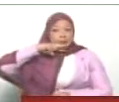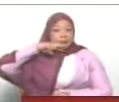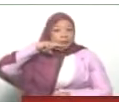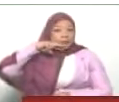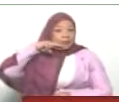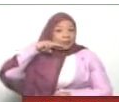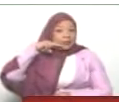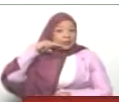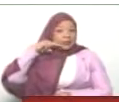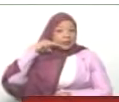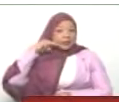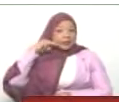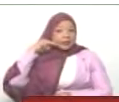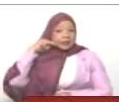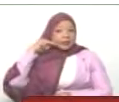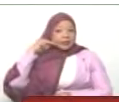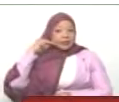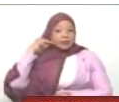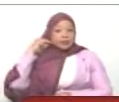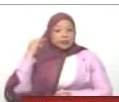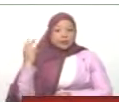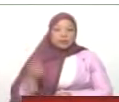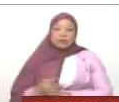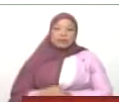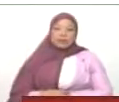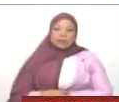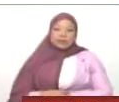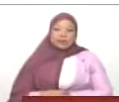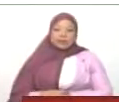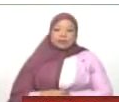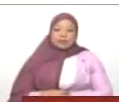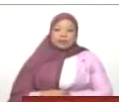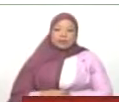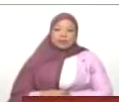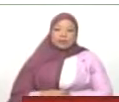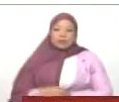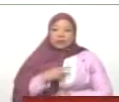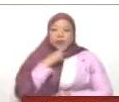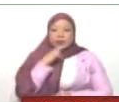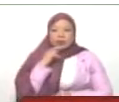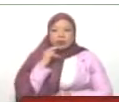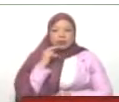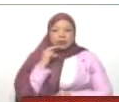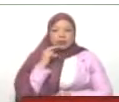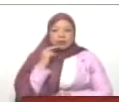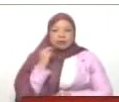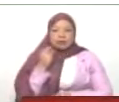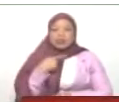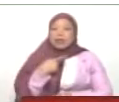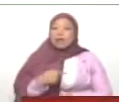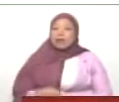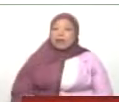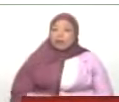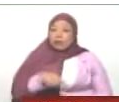está. Suavecito, vale, mira. Mira, mira, mira, mira, mira, mira, mira, mira.